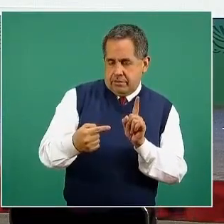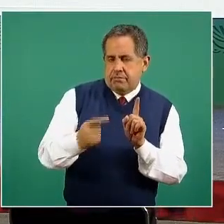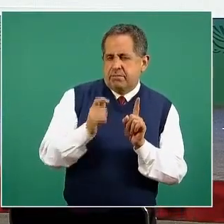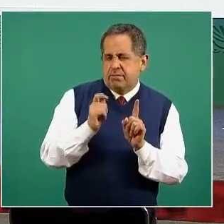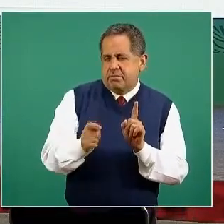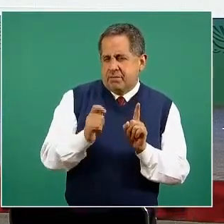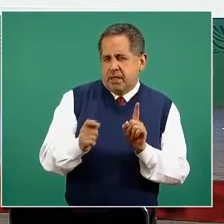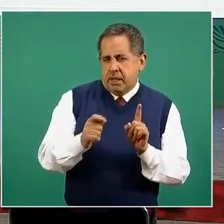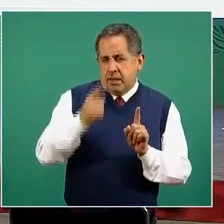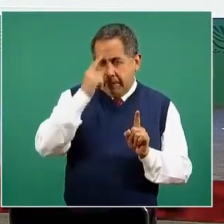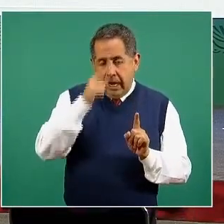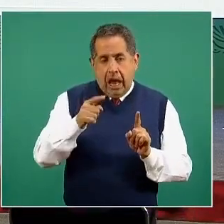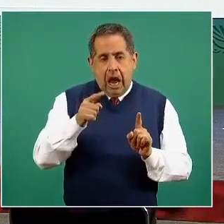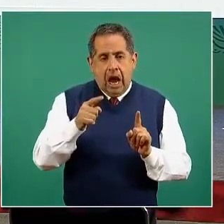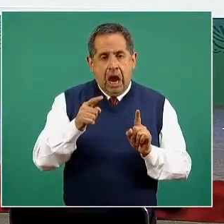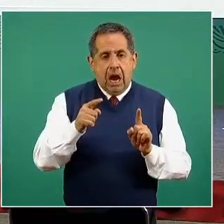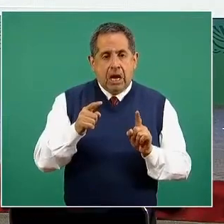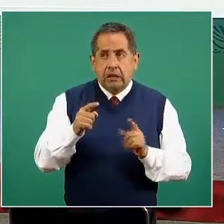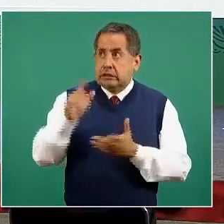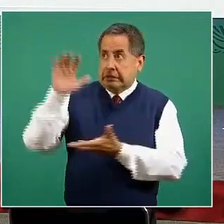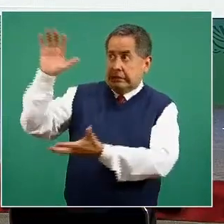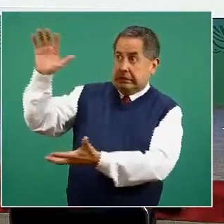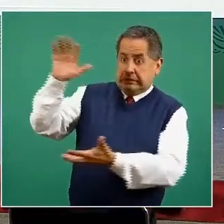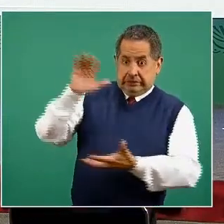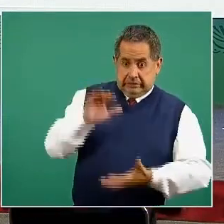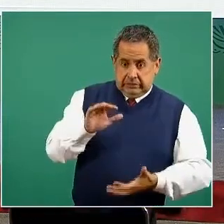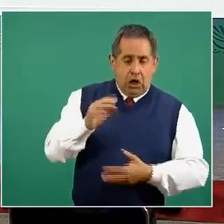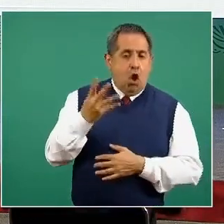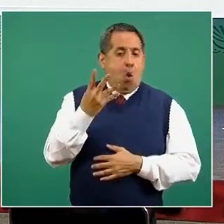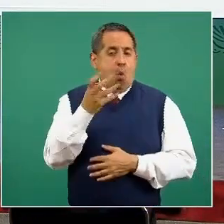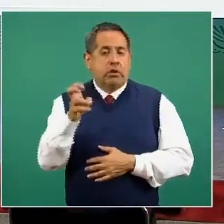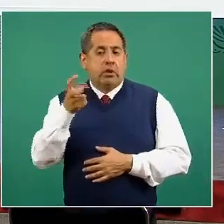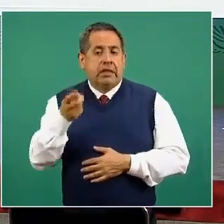considerado para el uso del más reciente paquete de